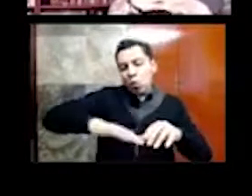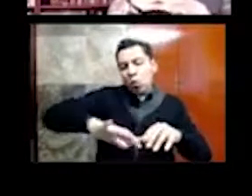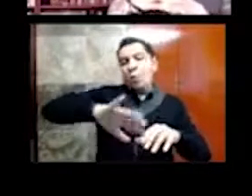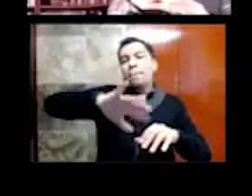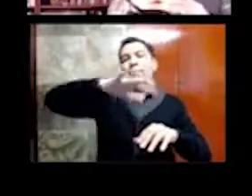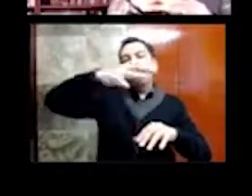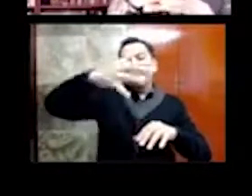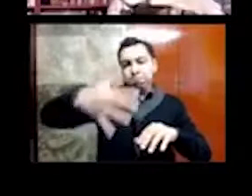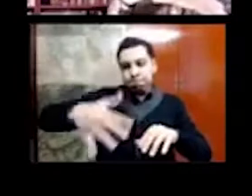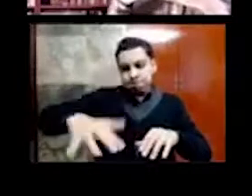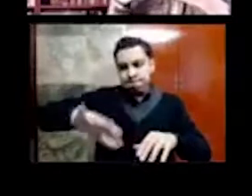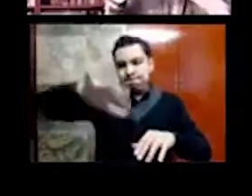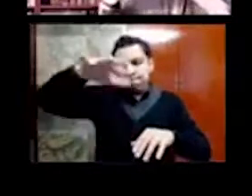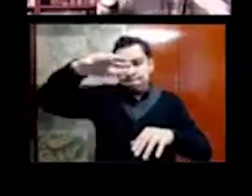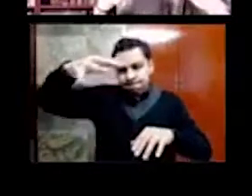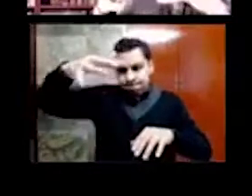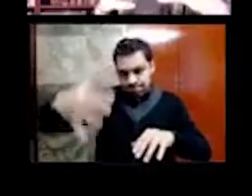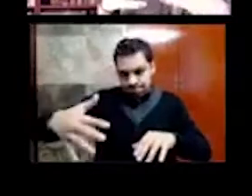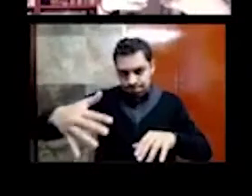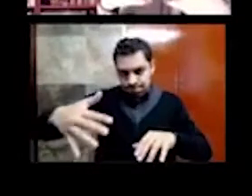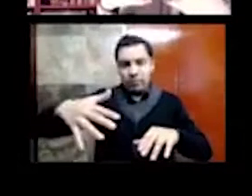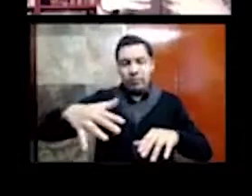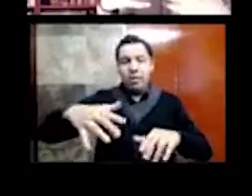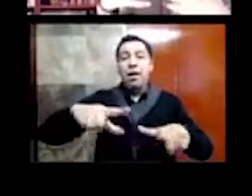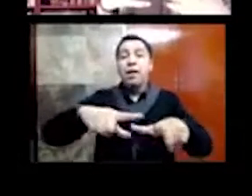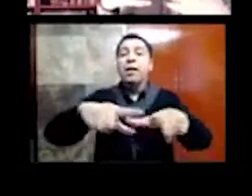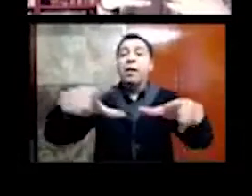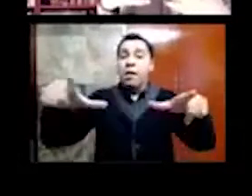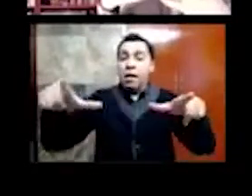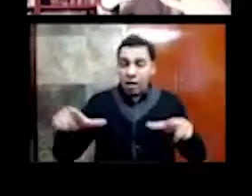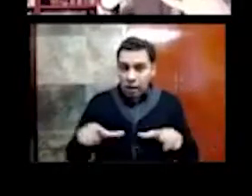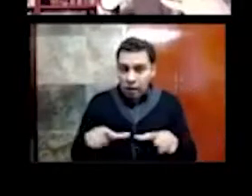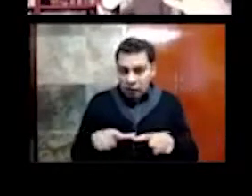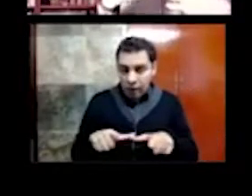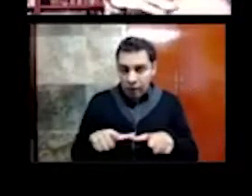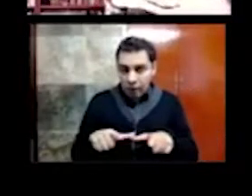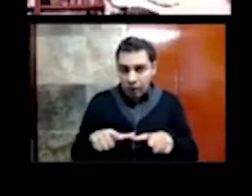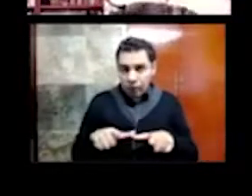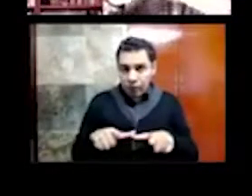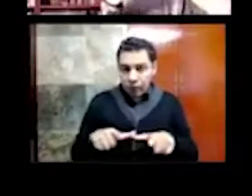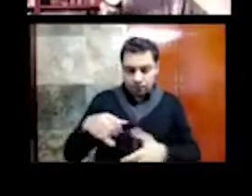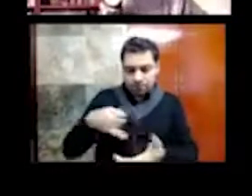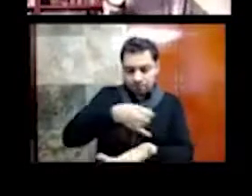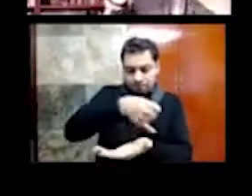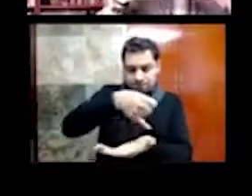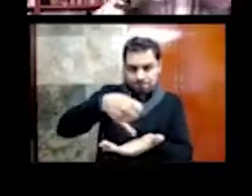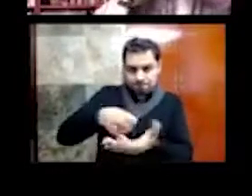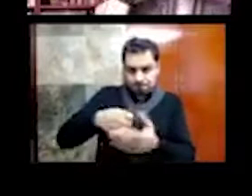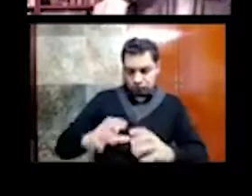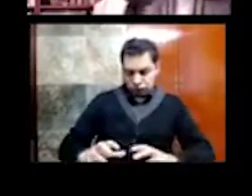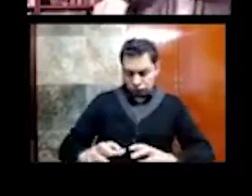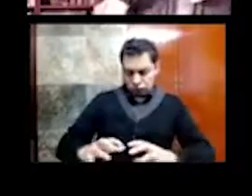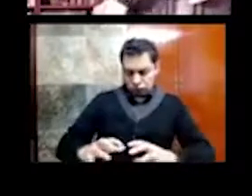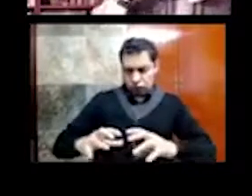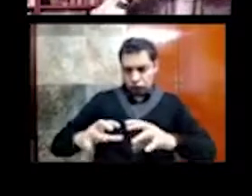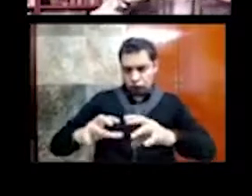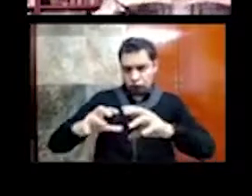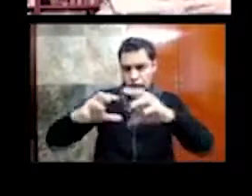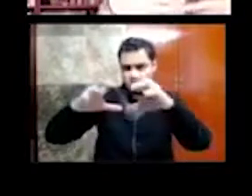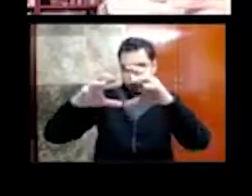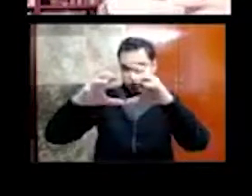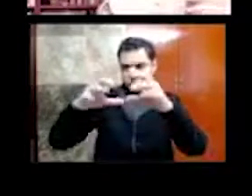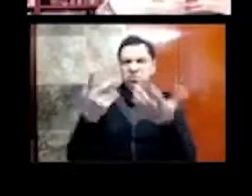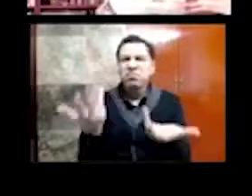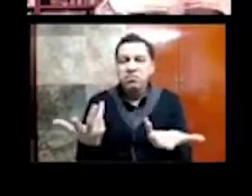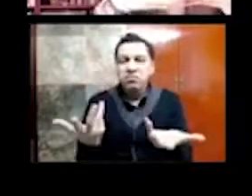laguna. La aparición de los islotes es la componente